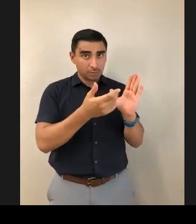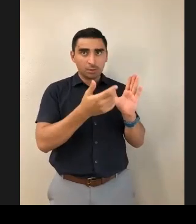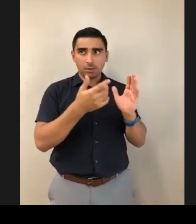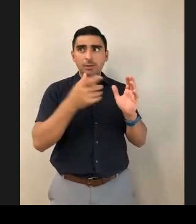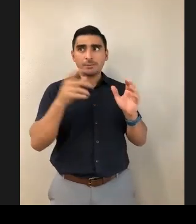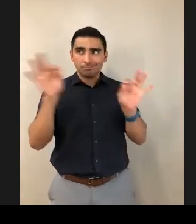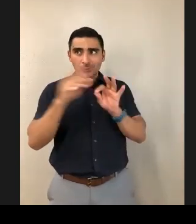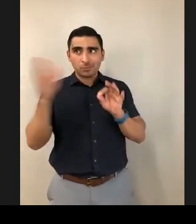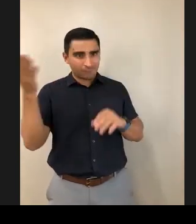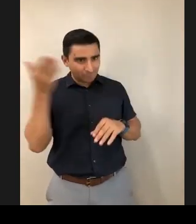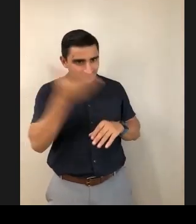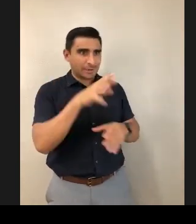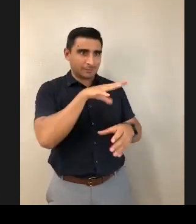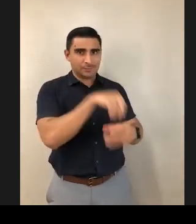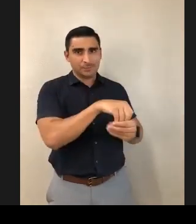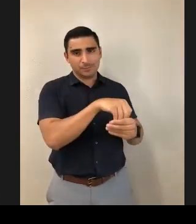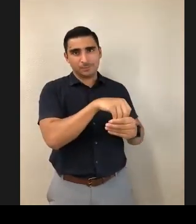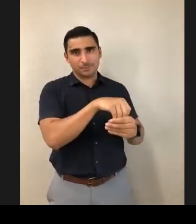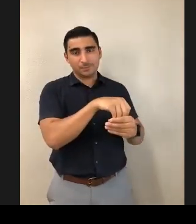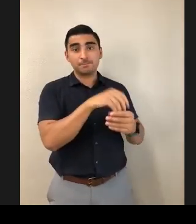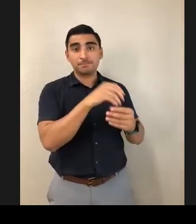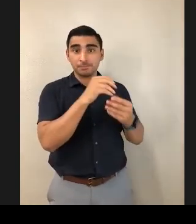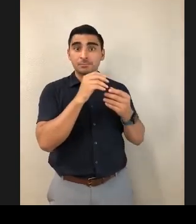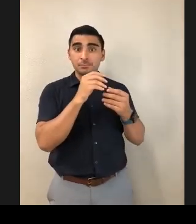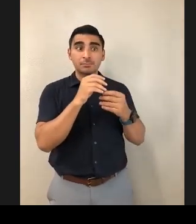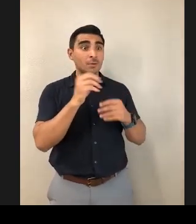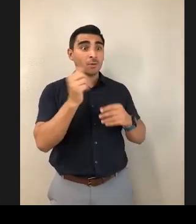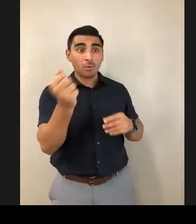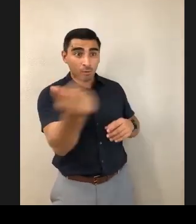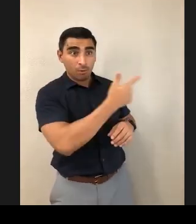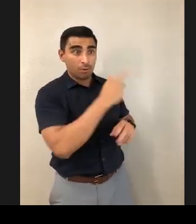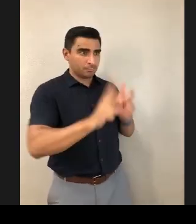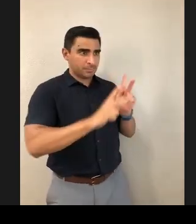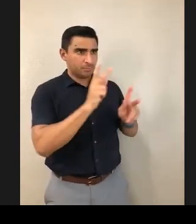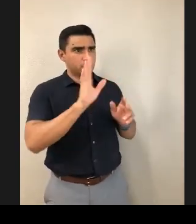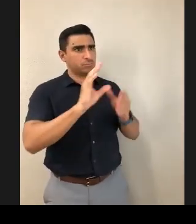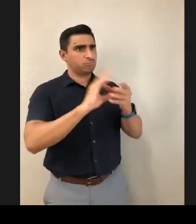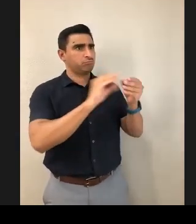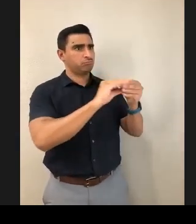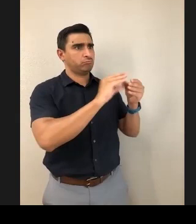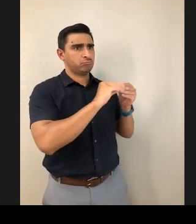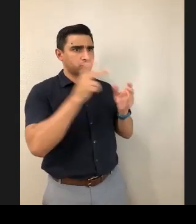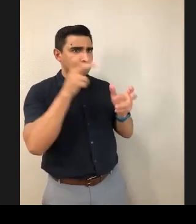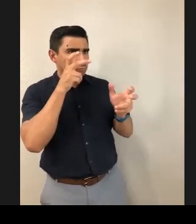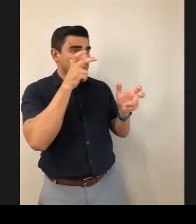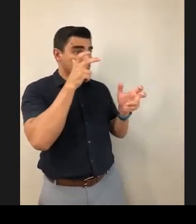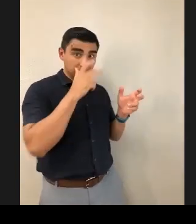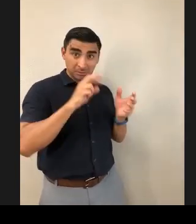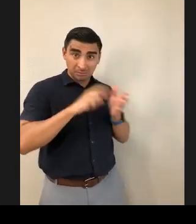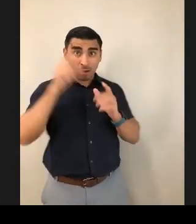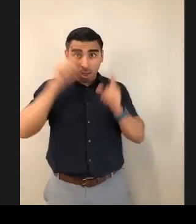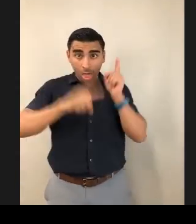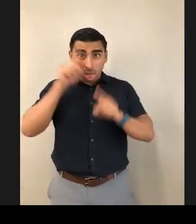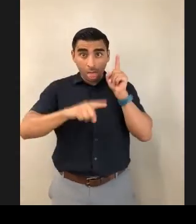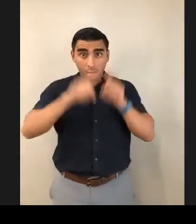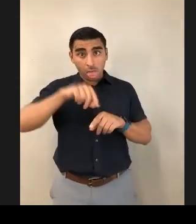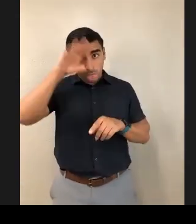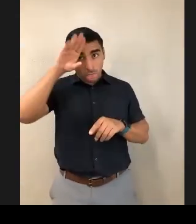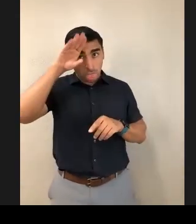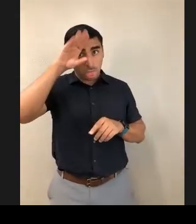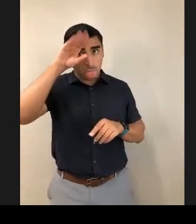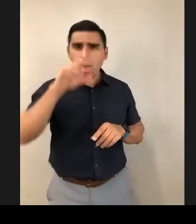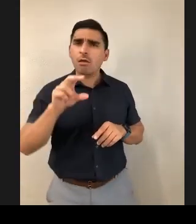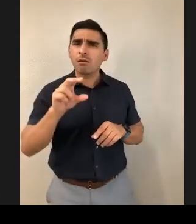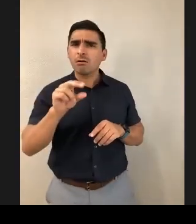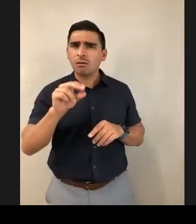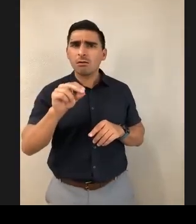comunidad en su totalidad. ¿Y cómo hacemos eso? ¿Y cómo aseguramos que cada voz y todas las voces sean escuchadas? No se trata de estar